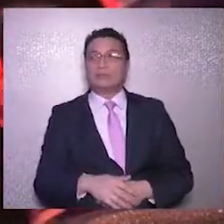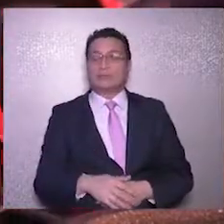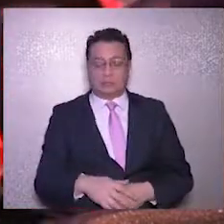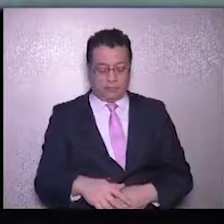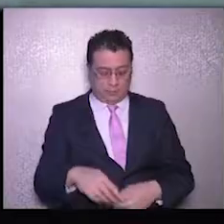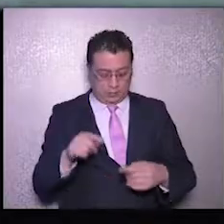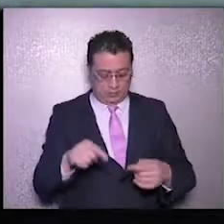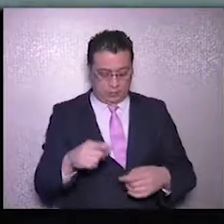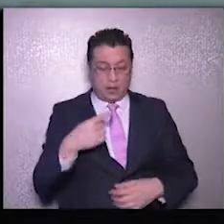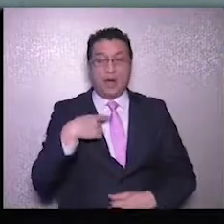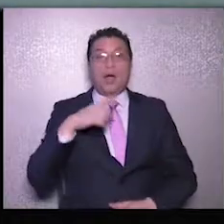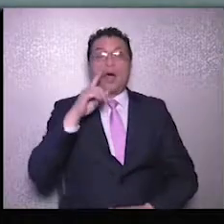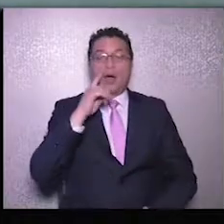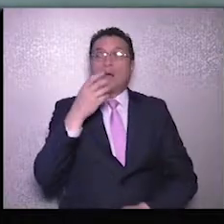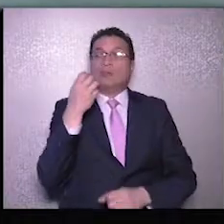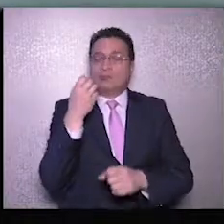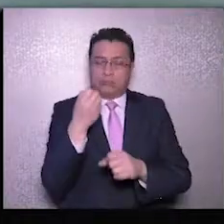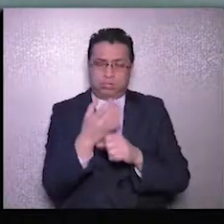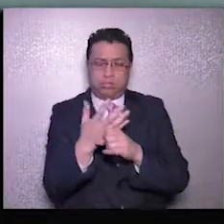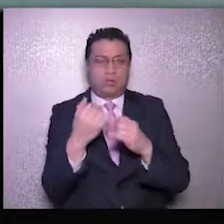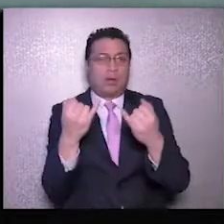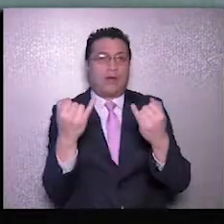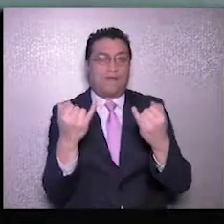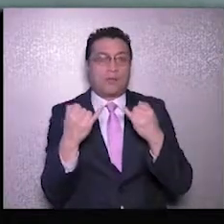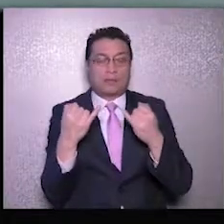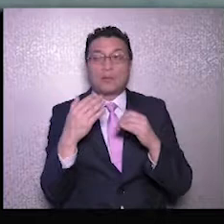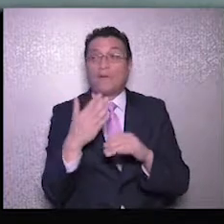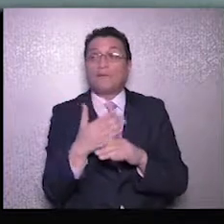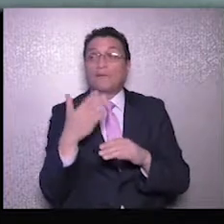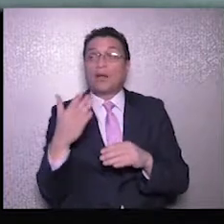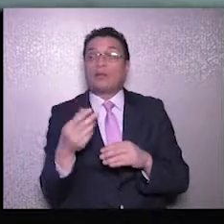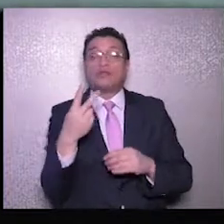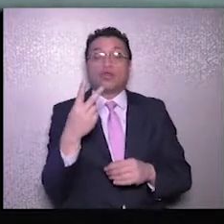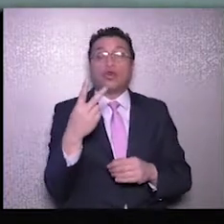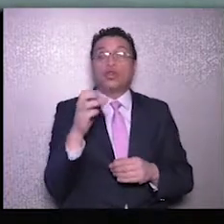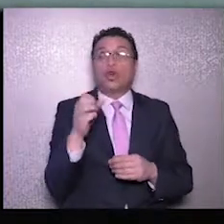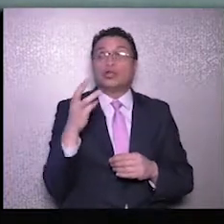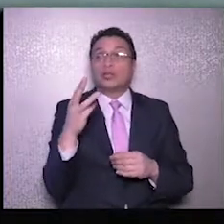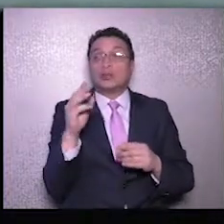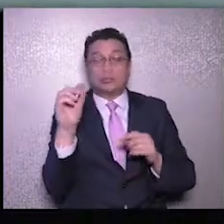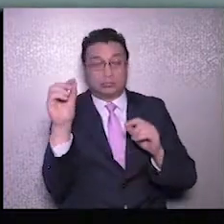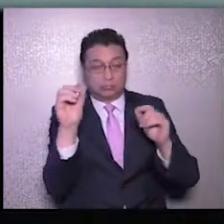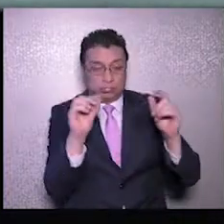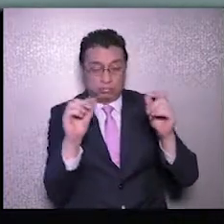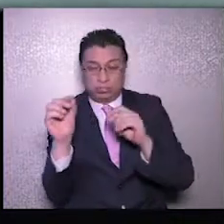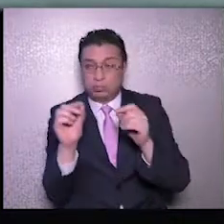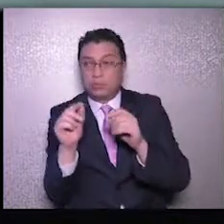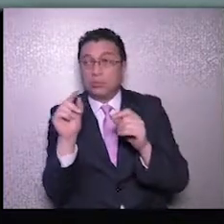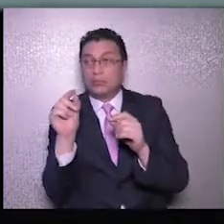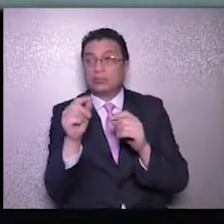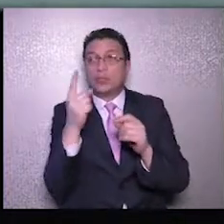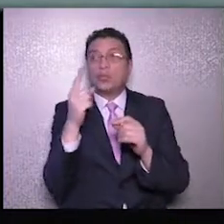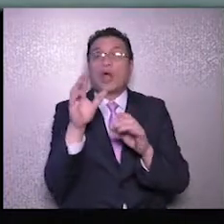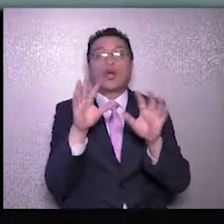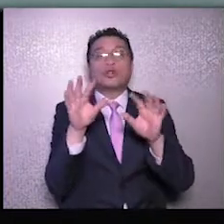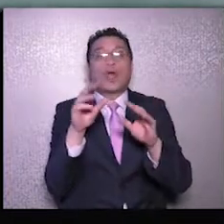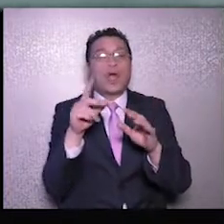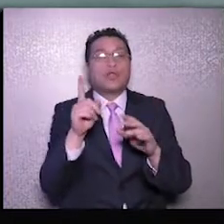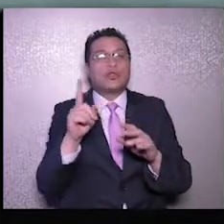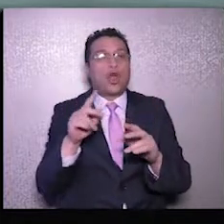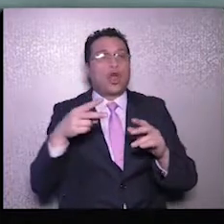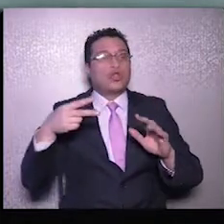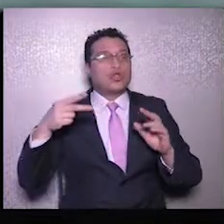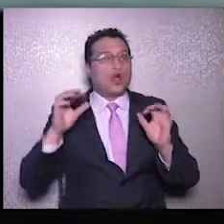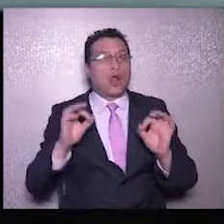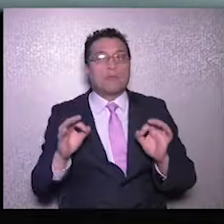Tenemos un terabyte de información para finalmente que en 2 o 3 slides de esta imagen aparezca algo anormal.